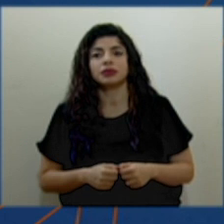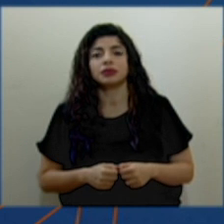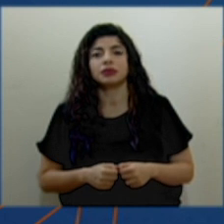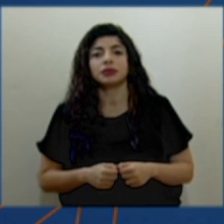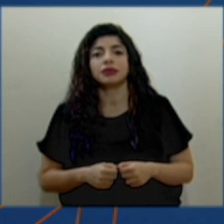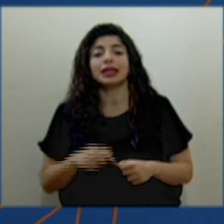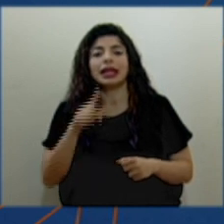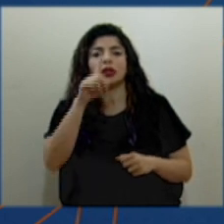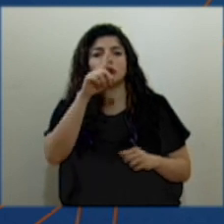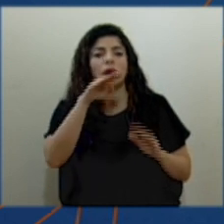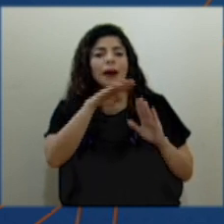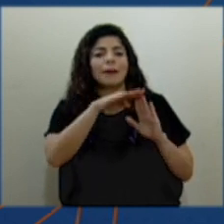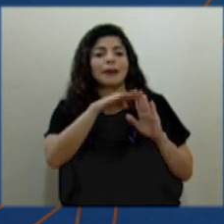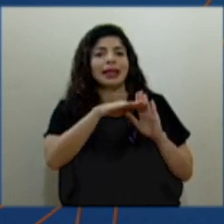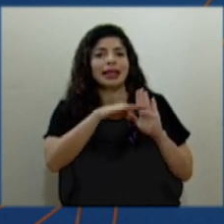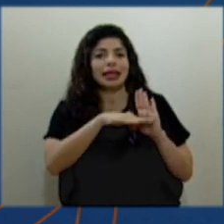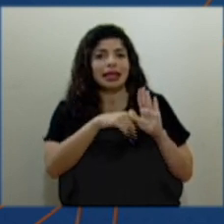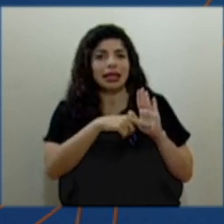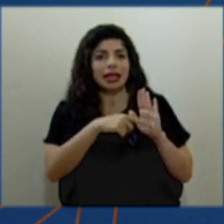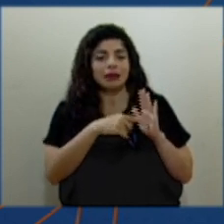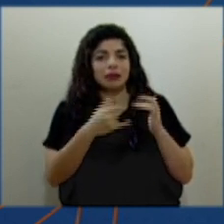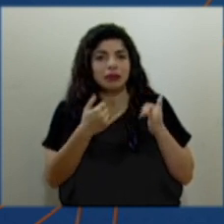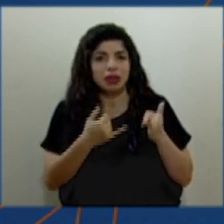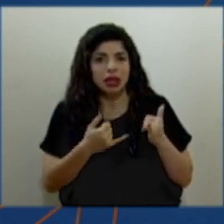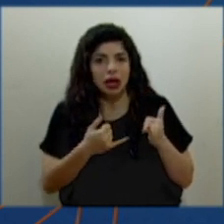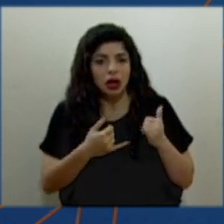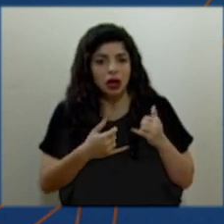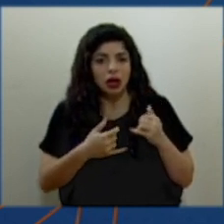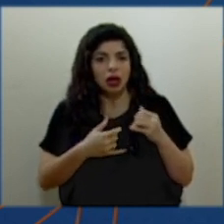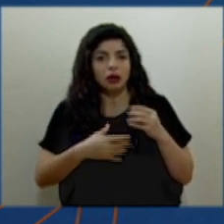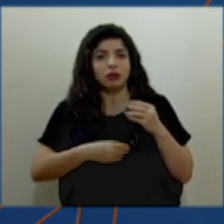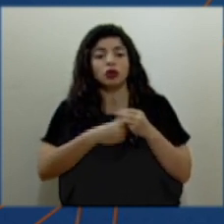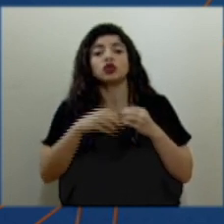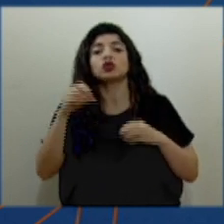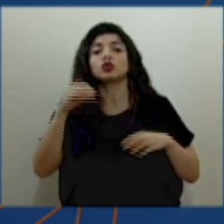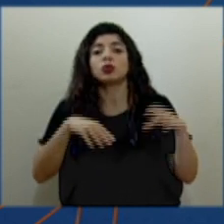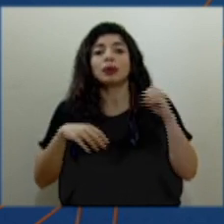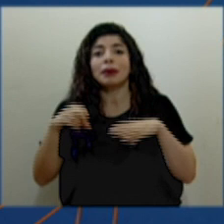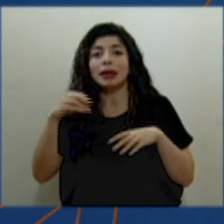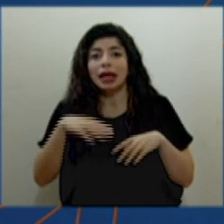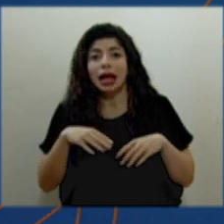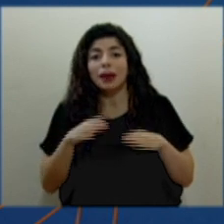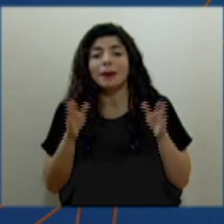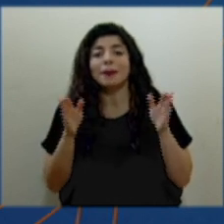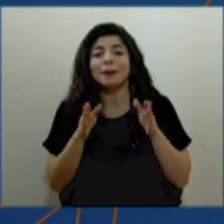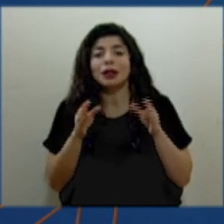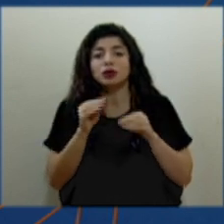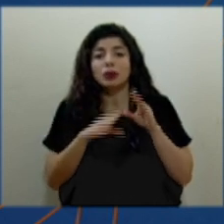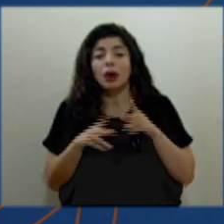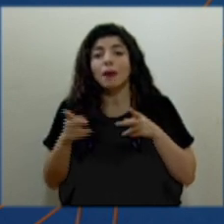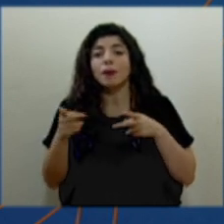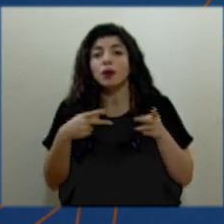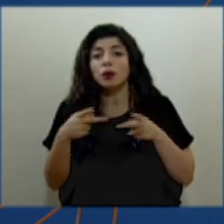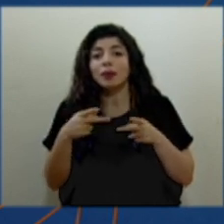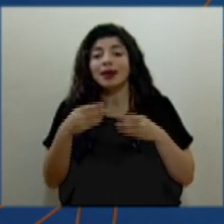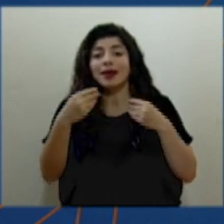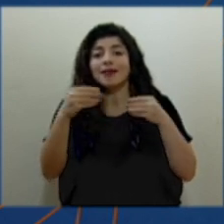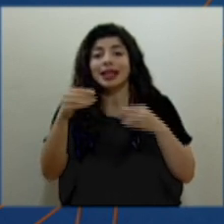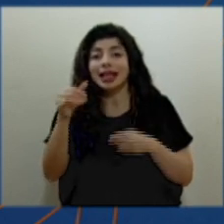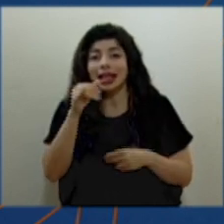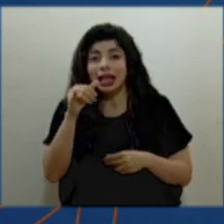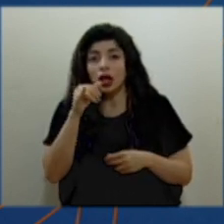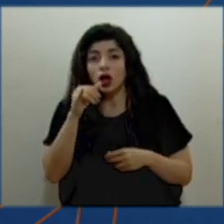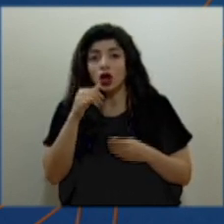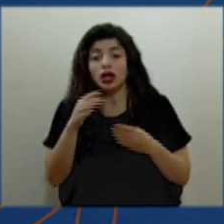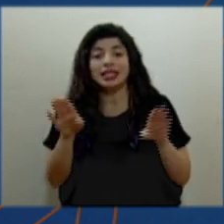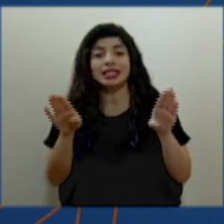Esta es una medida que se ha tomado de los supermercados, los mini super, las pulperías y licoreras van